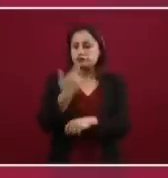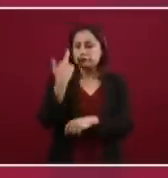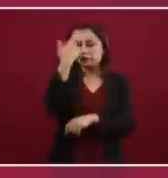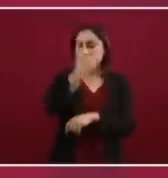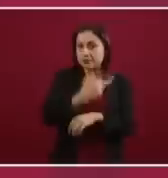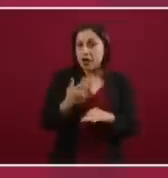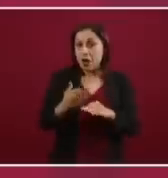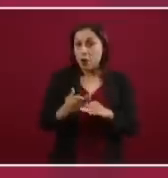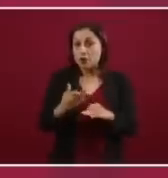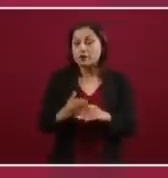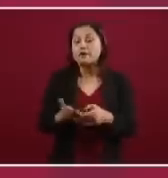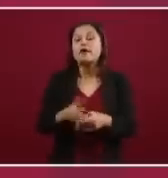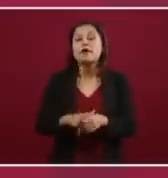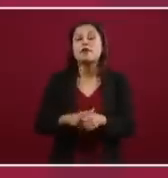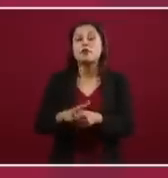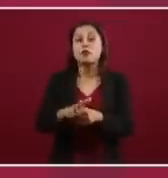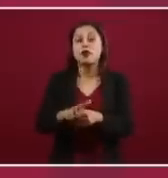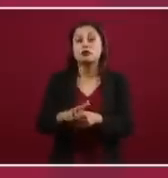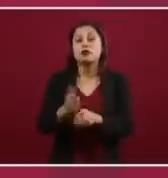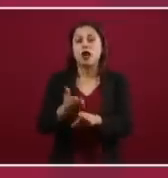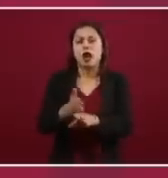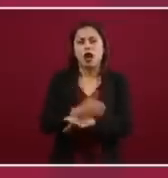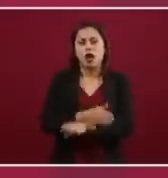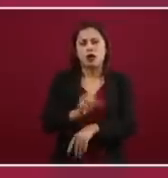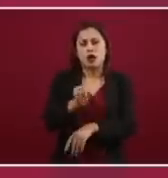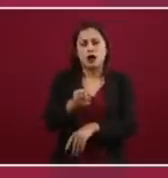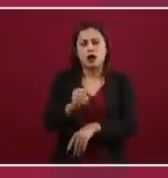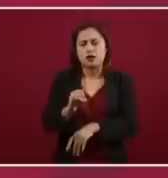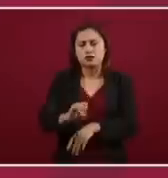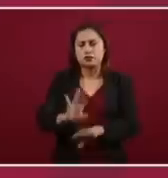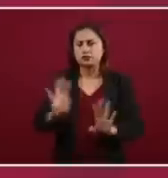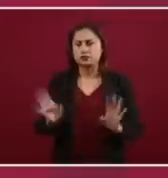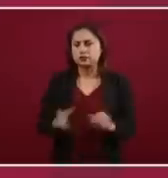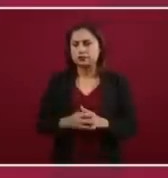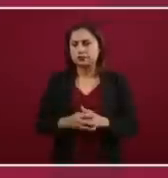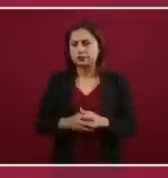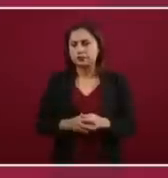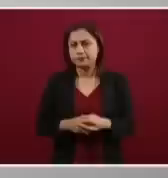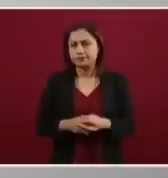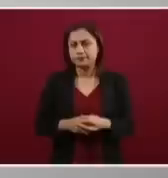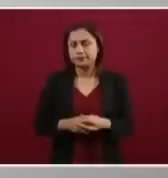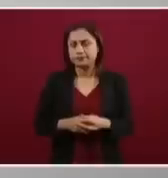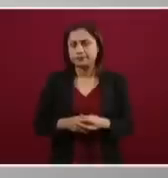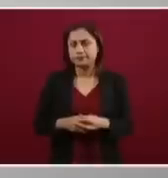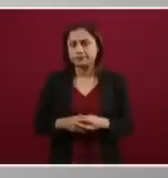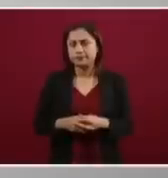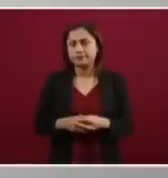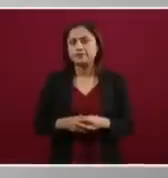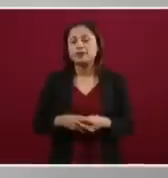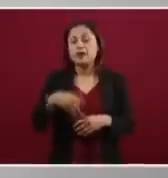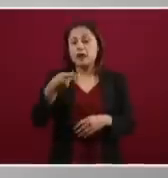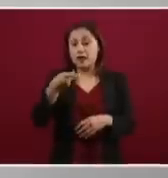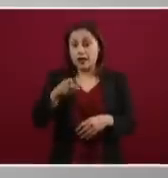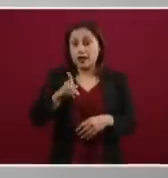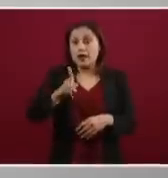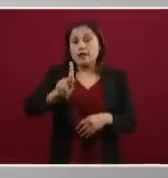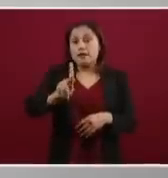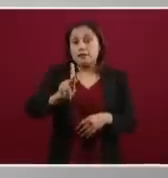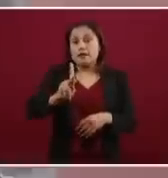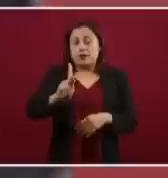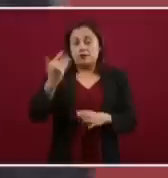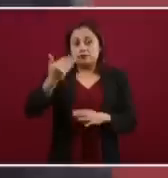actualidad, pero sí, el propósito, lo que se